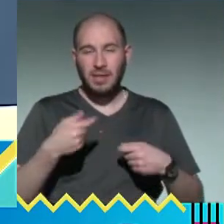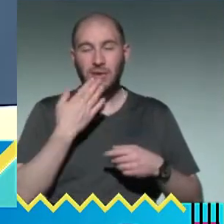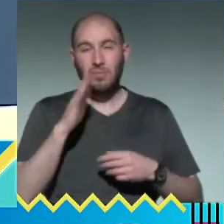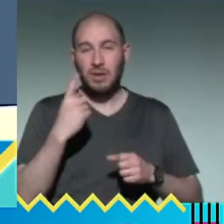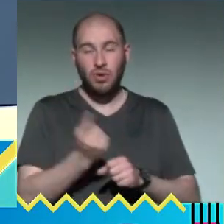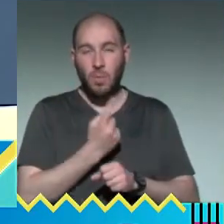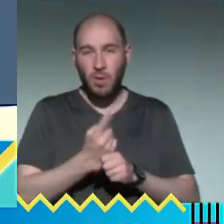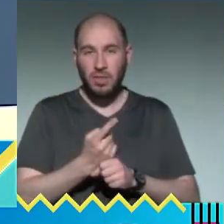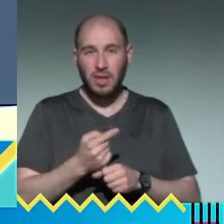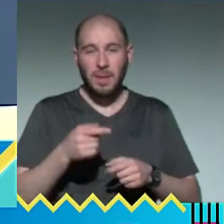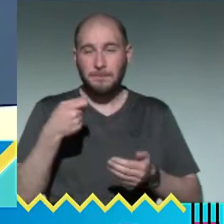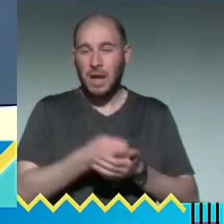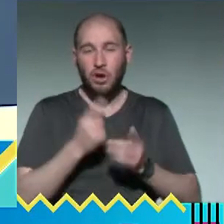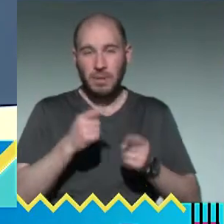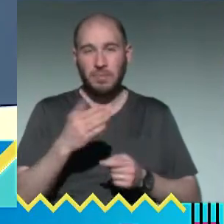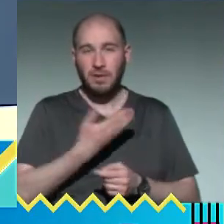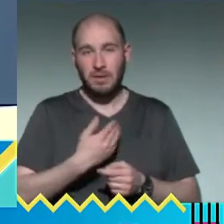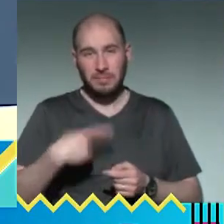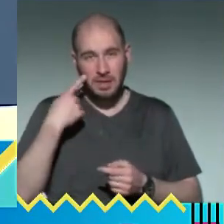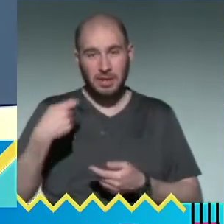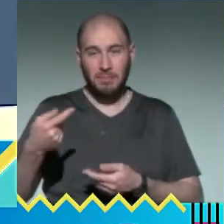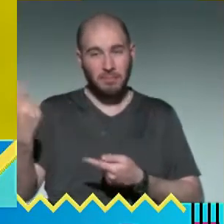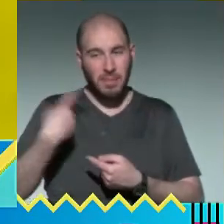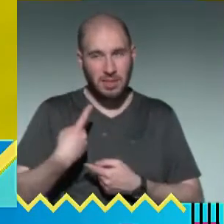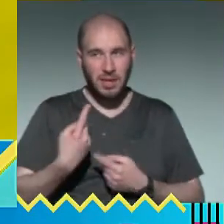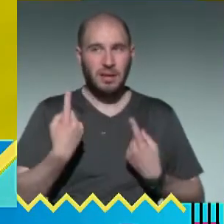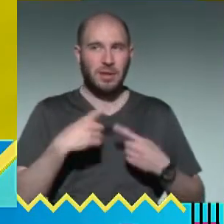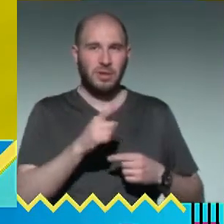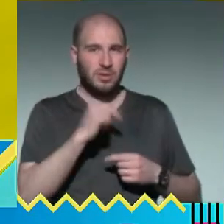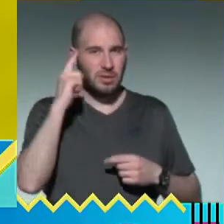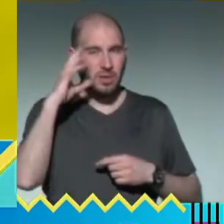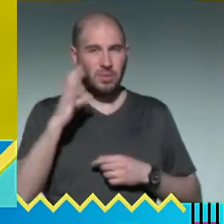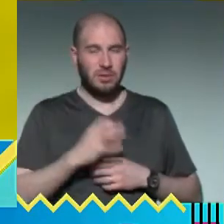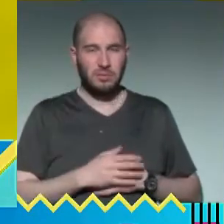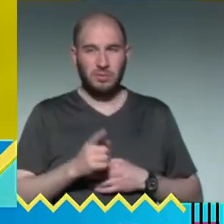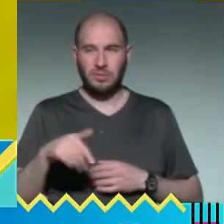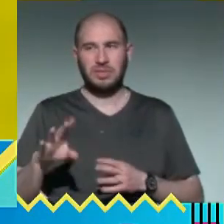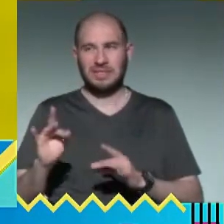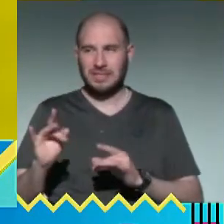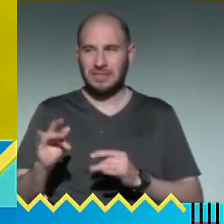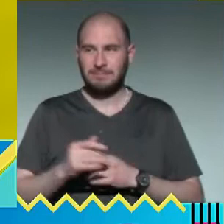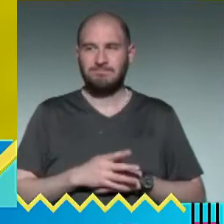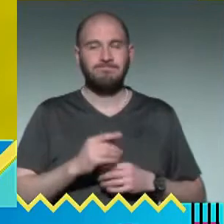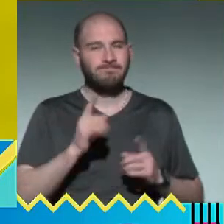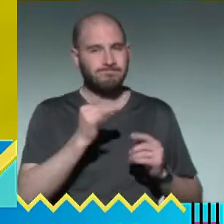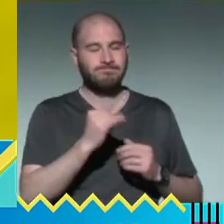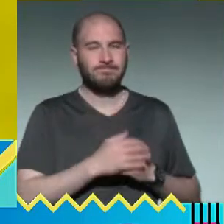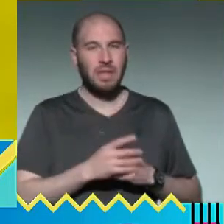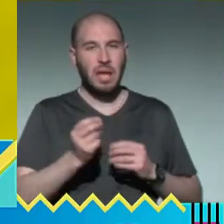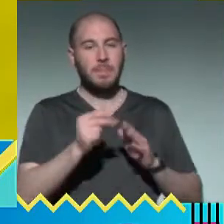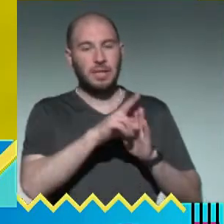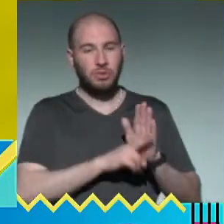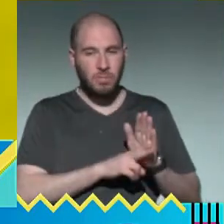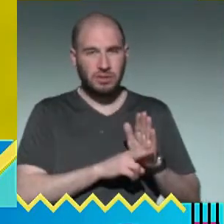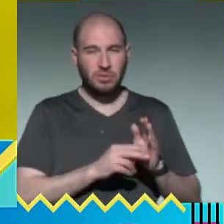cumplir los mismos pagos que el fondo te exige. Bueno, pero también no nos tenemos que olvidar que... Estamos medio complicados. Digamos, está bien. A ver, el presupuesto